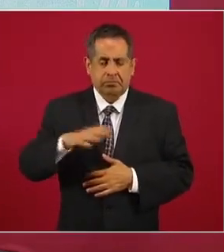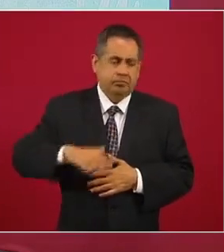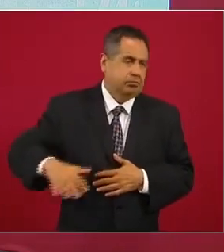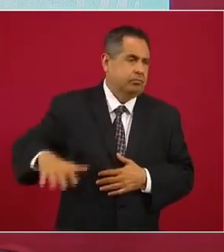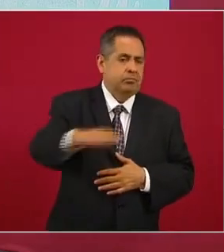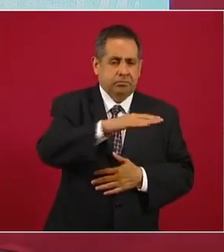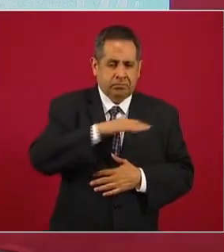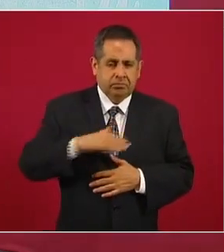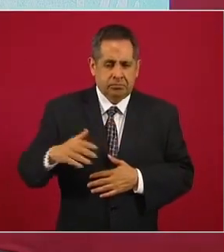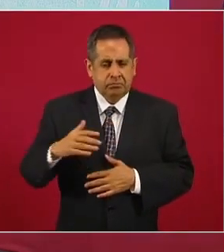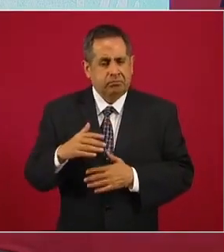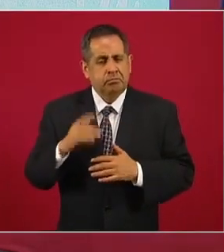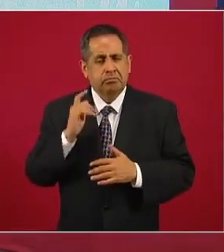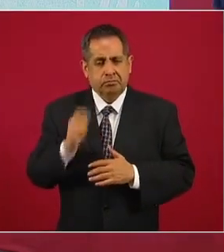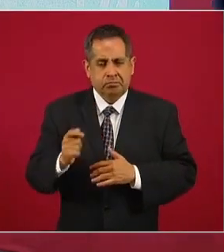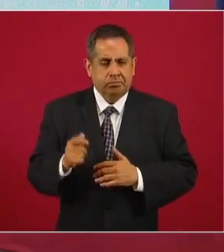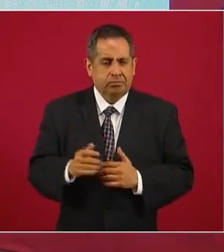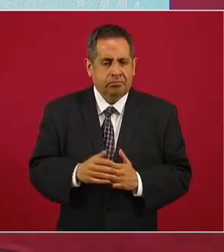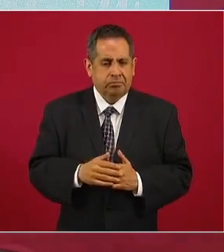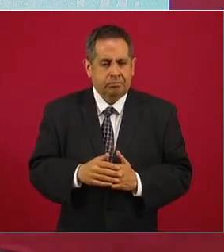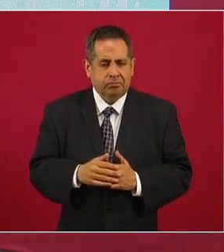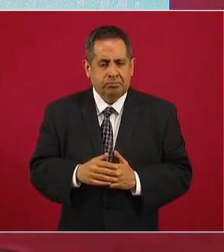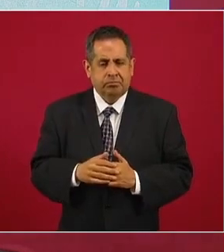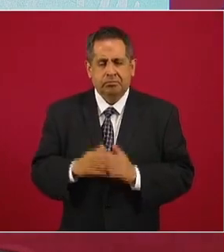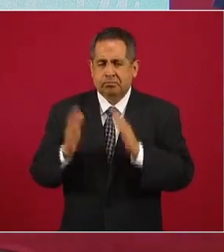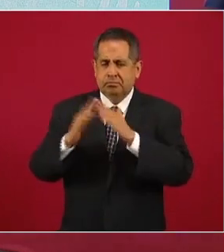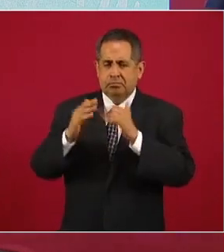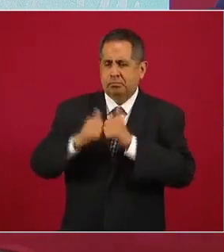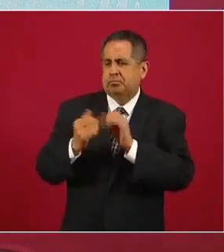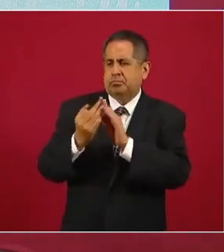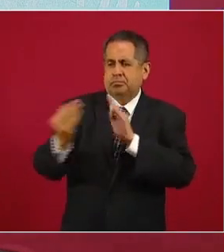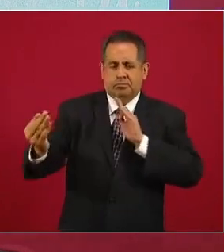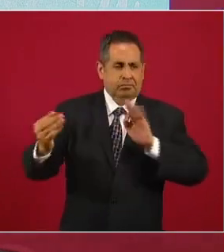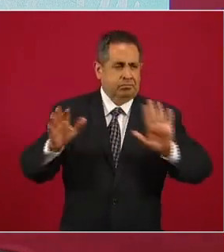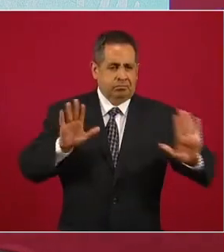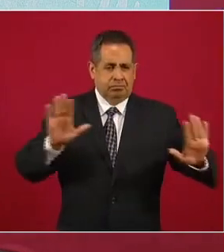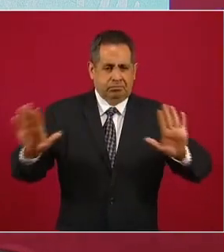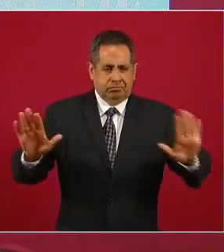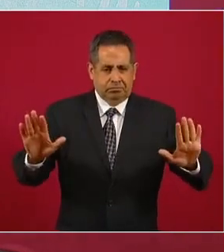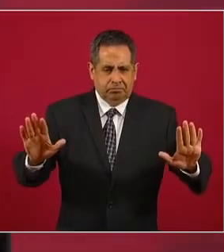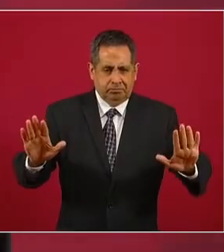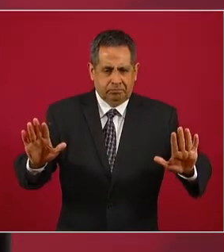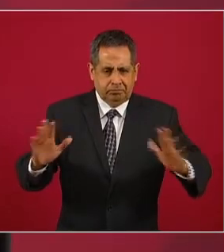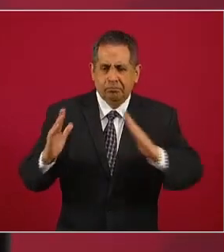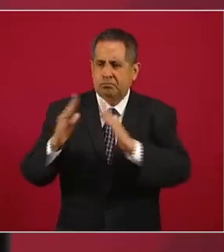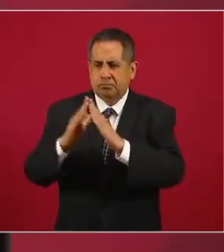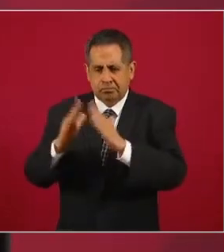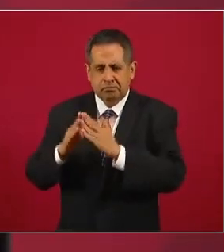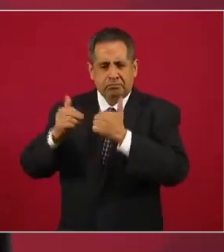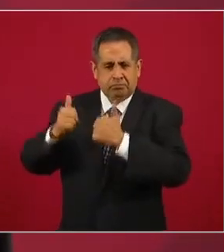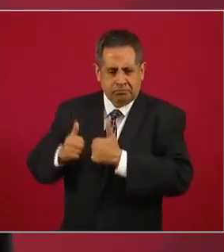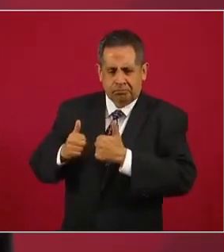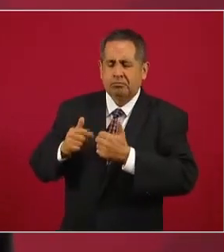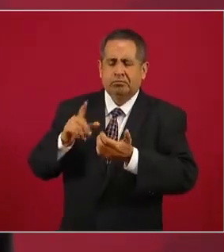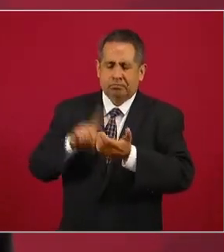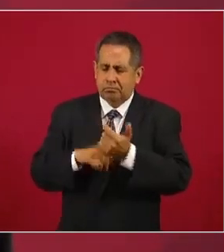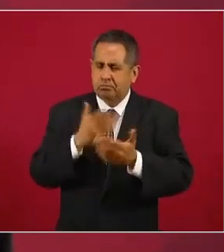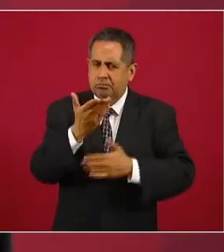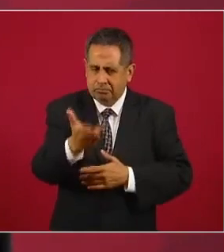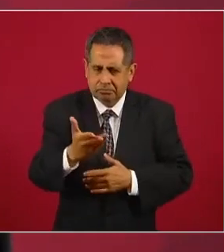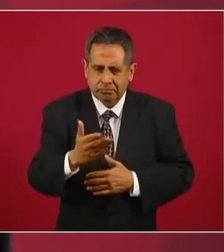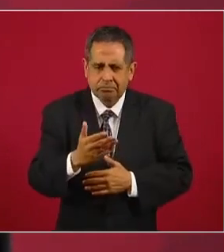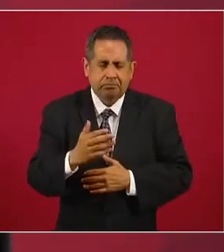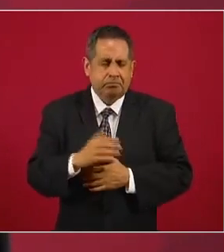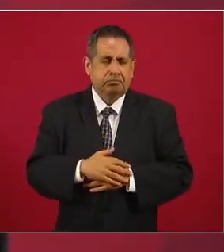todos que guarden sana distancia, aunque estén en sus domicilios, es